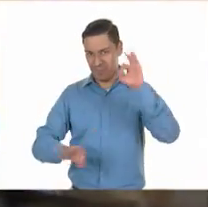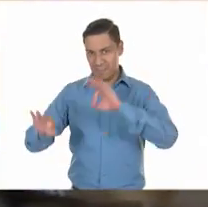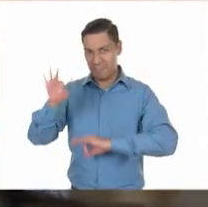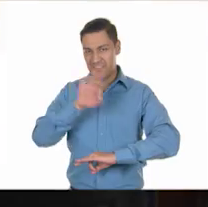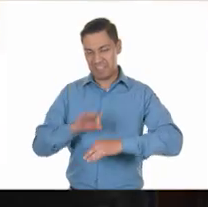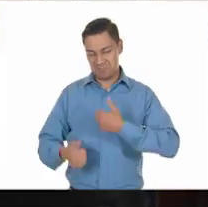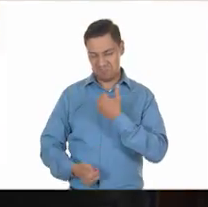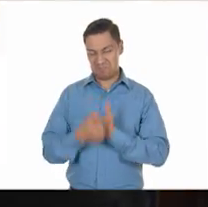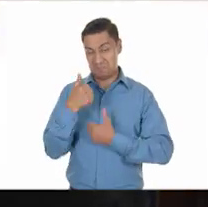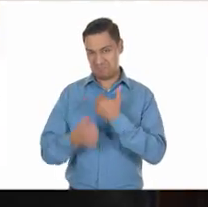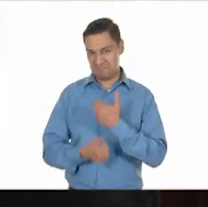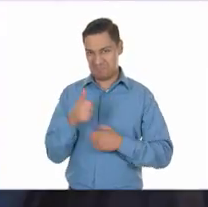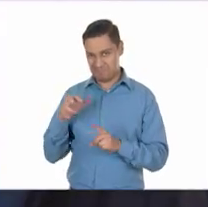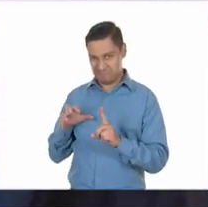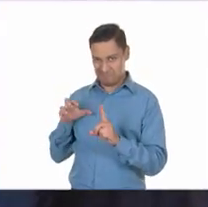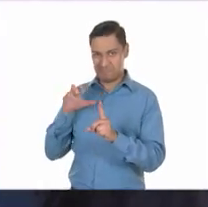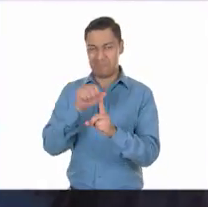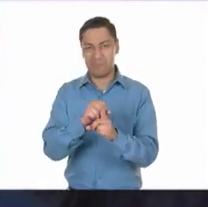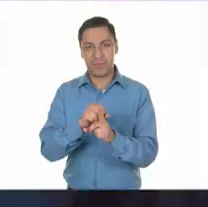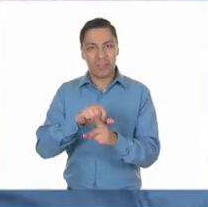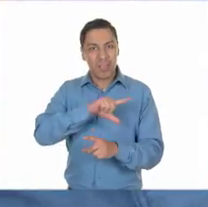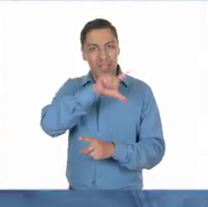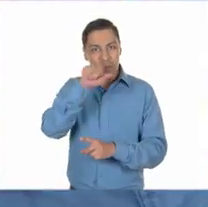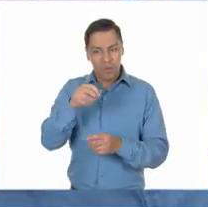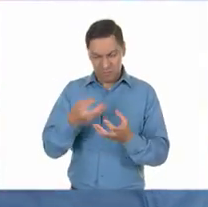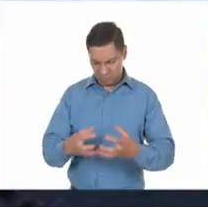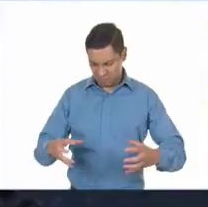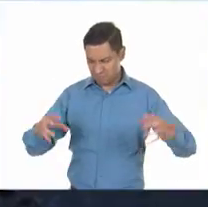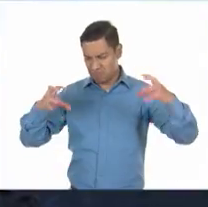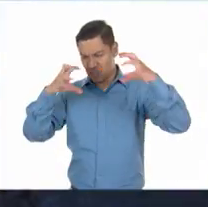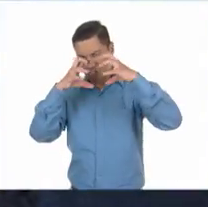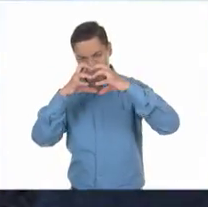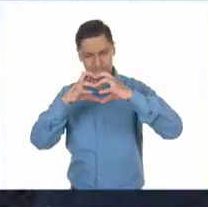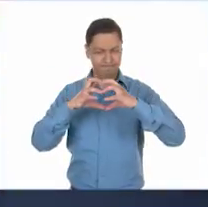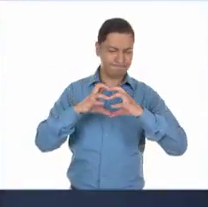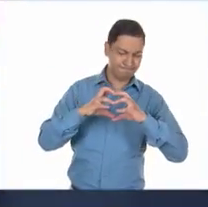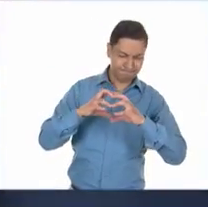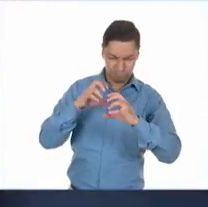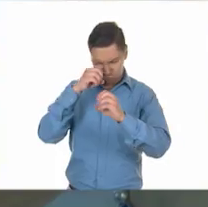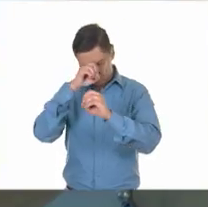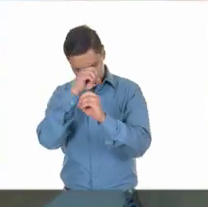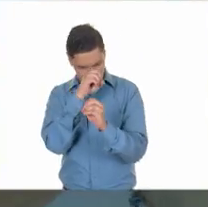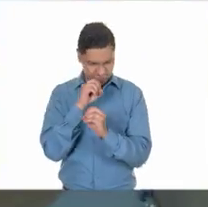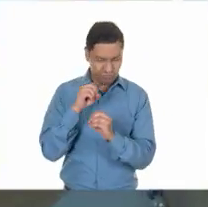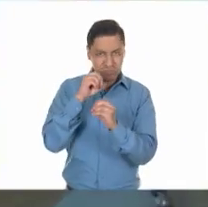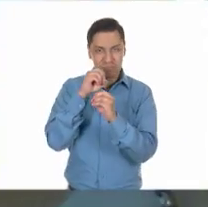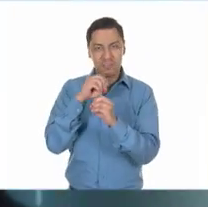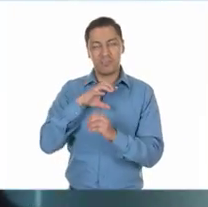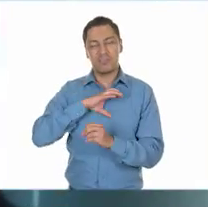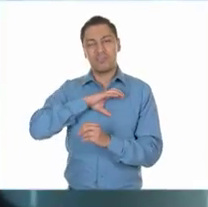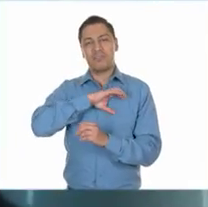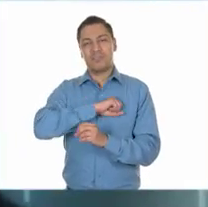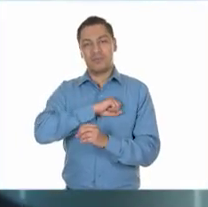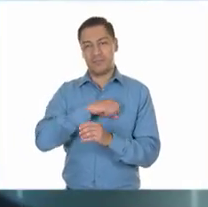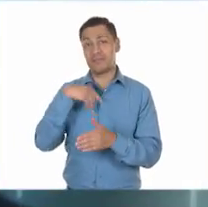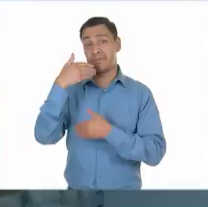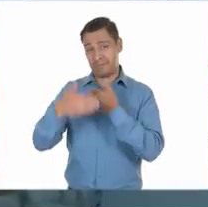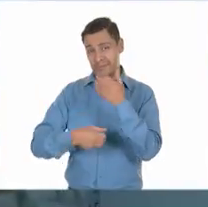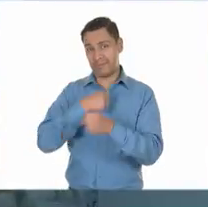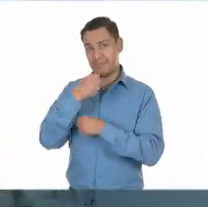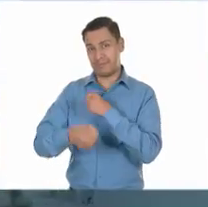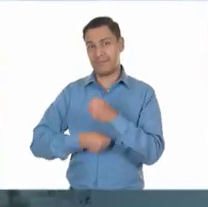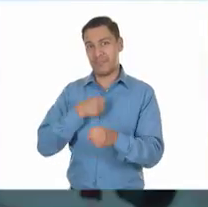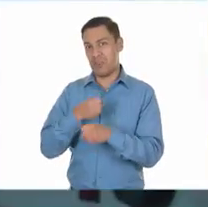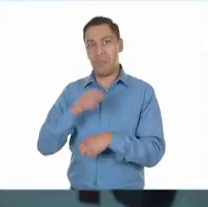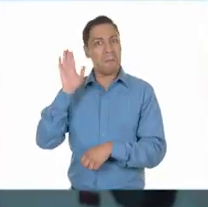reto y entender cómo funcionaba nuestra Tierra se convirtió en mi pasión. Después de muchos años, sigo trabajando en